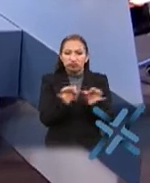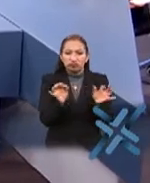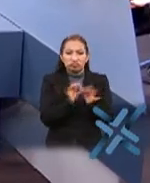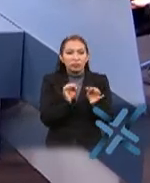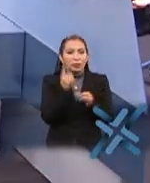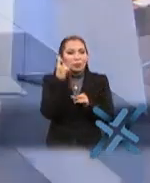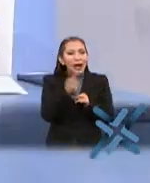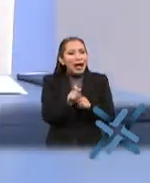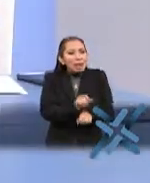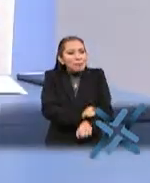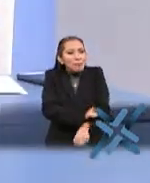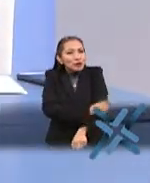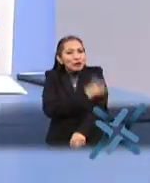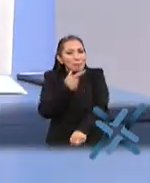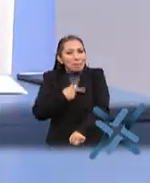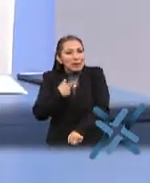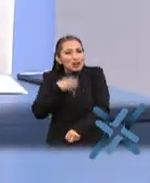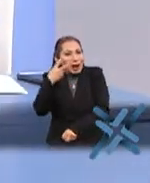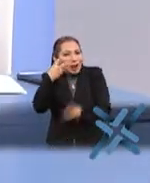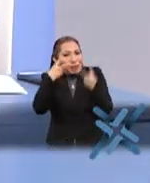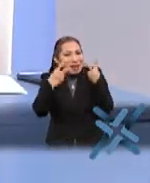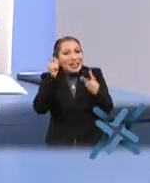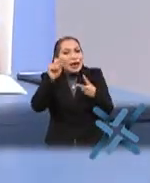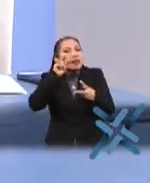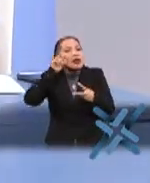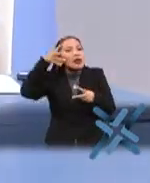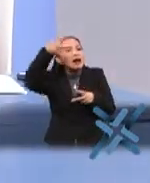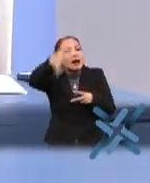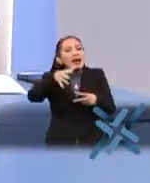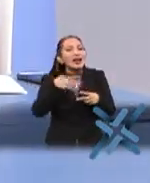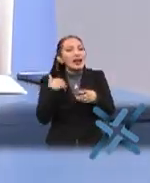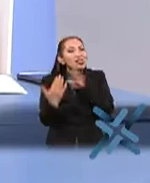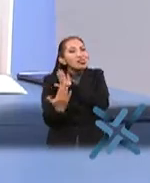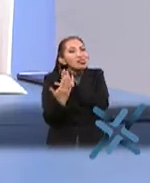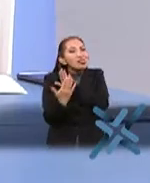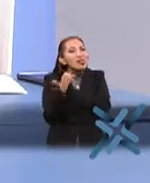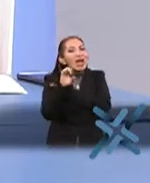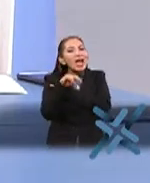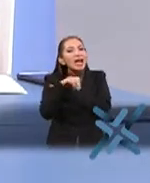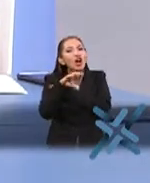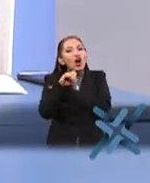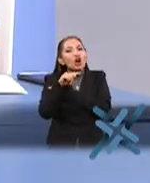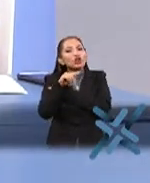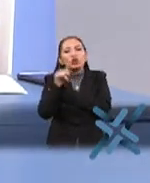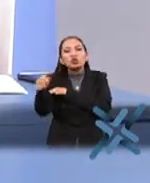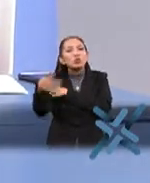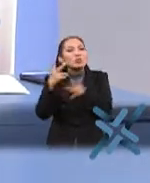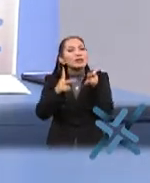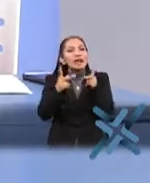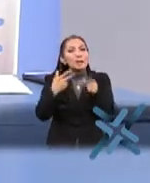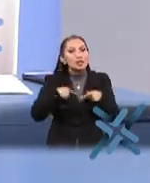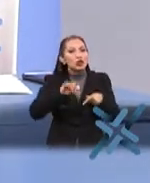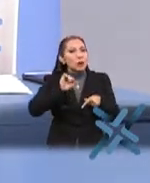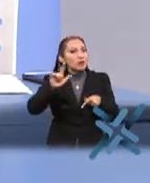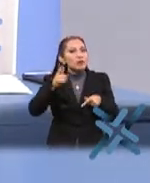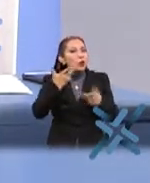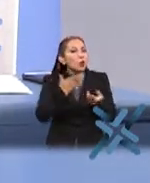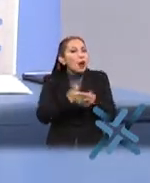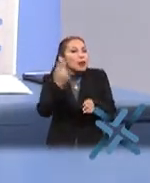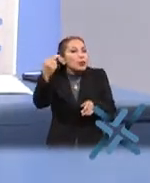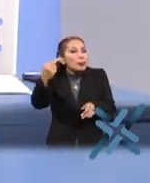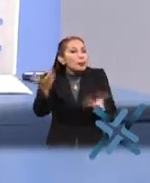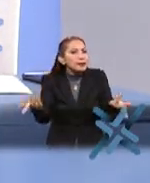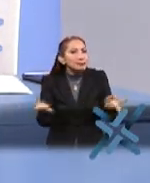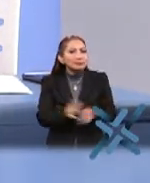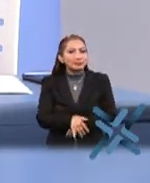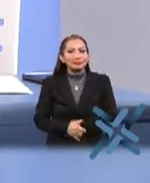a emocionar a la gente que nos está viendo de lo que van a poder ver en corto. ¿Con quiénes has platicado y con quiénes pues vamos a poder ver